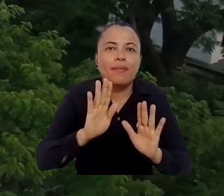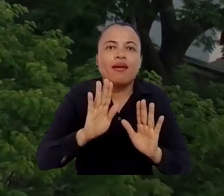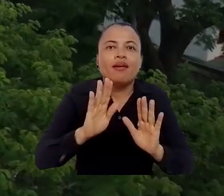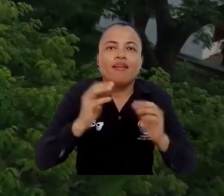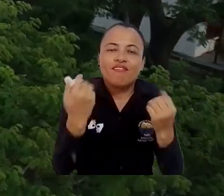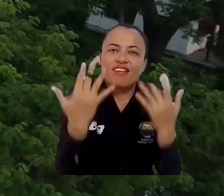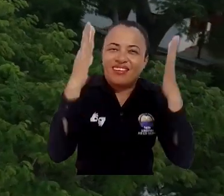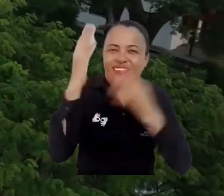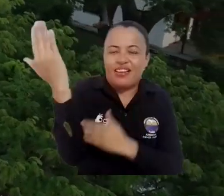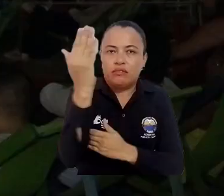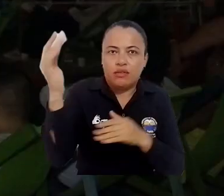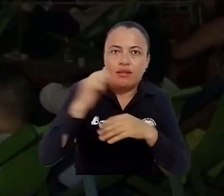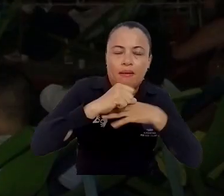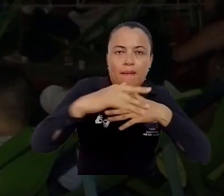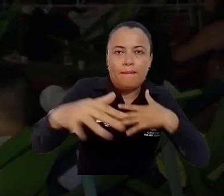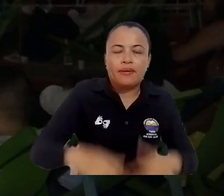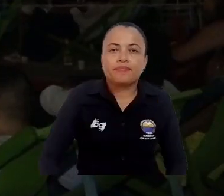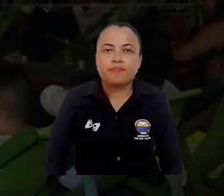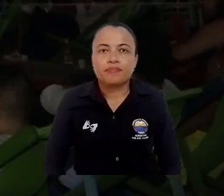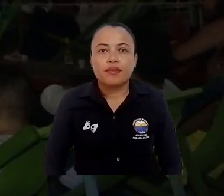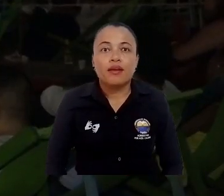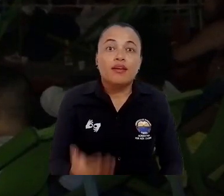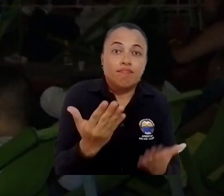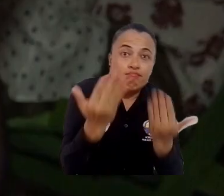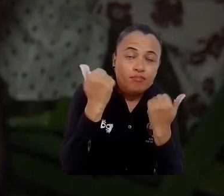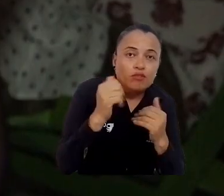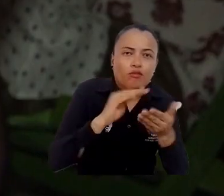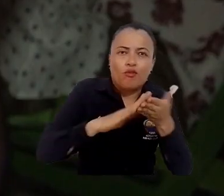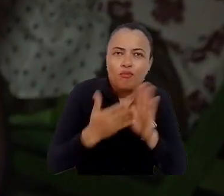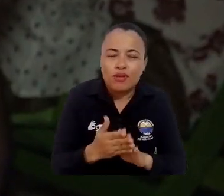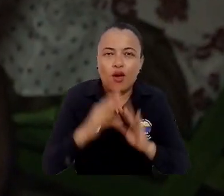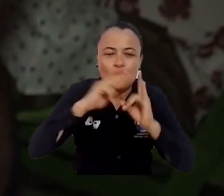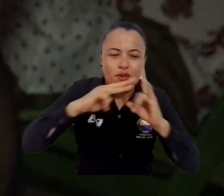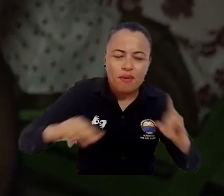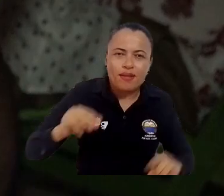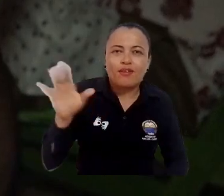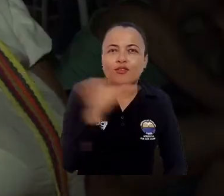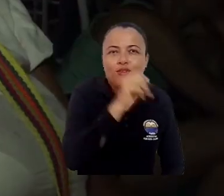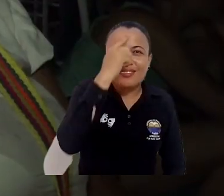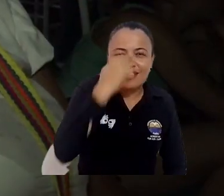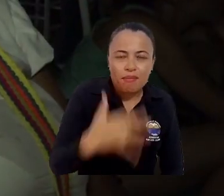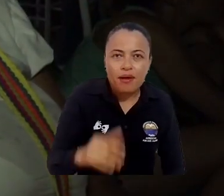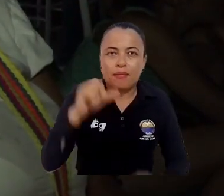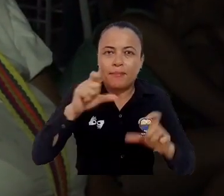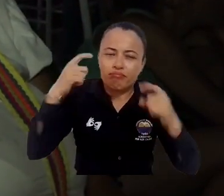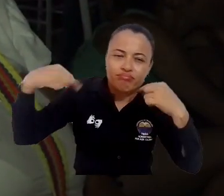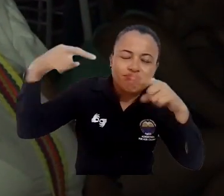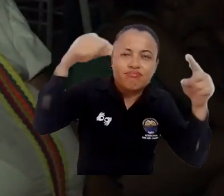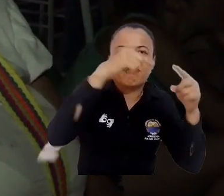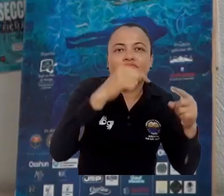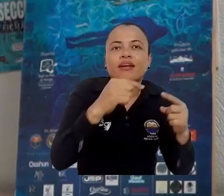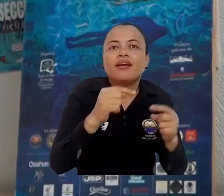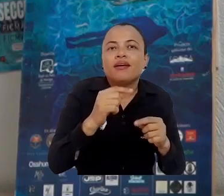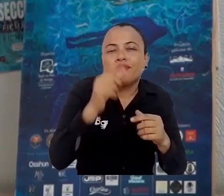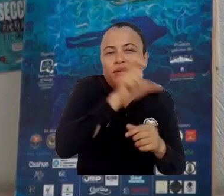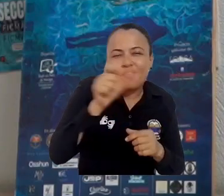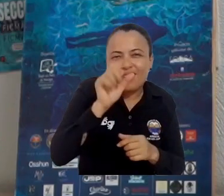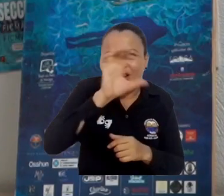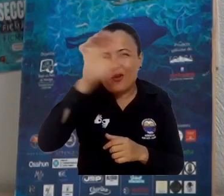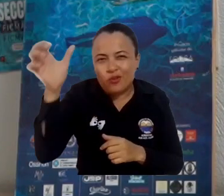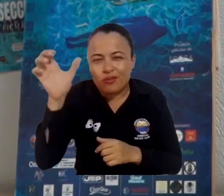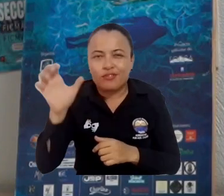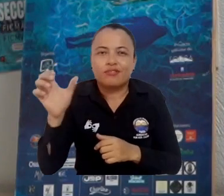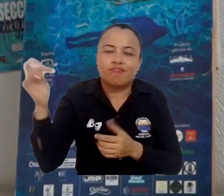que ha apoyado al festival desde sus inicios invito a toda la comunidad unimagdalena todos los amarios a los turistas a los